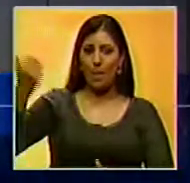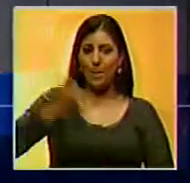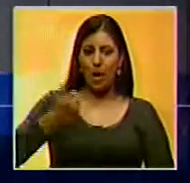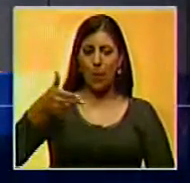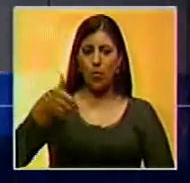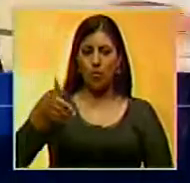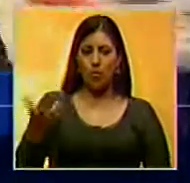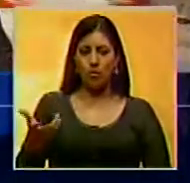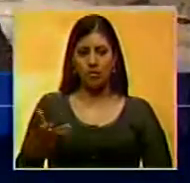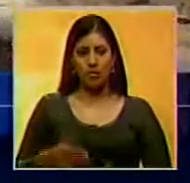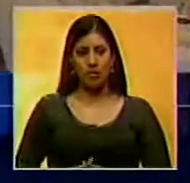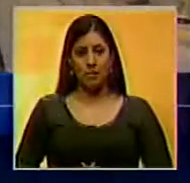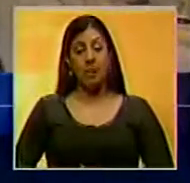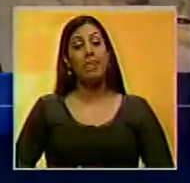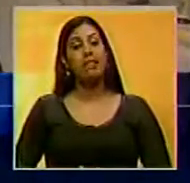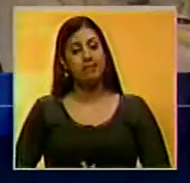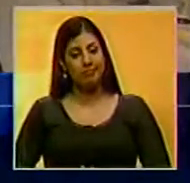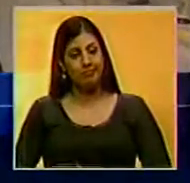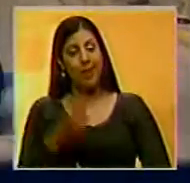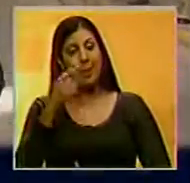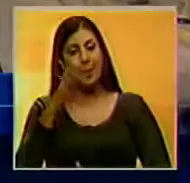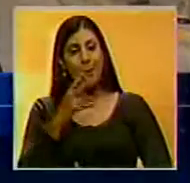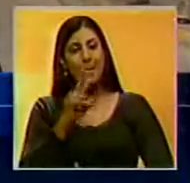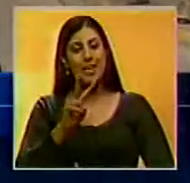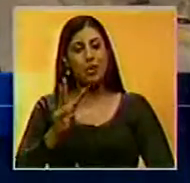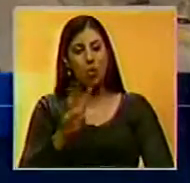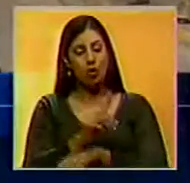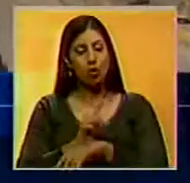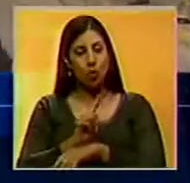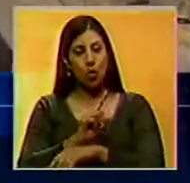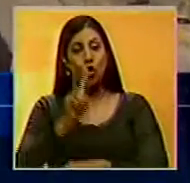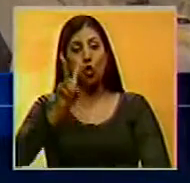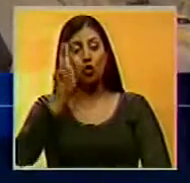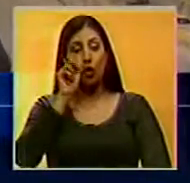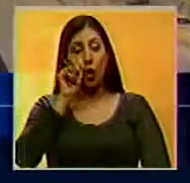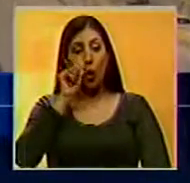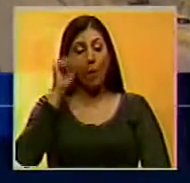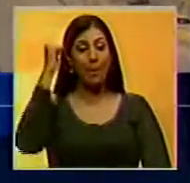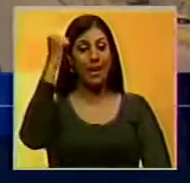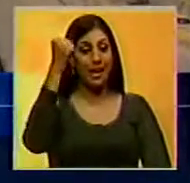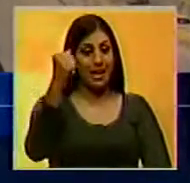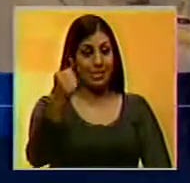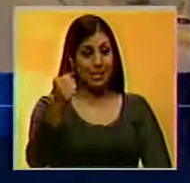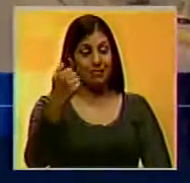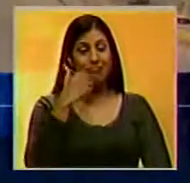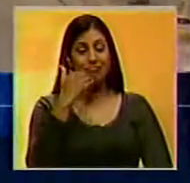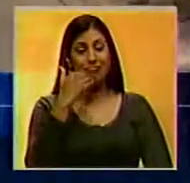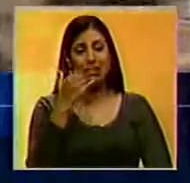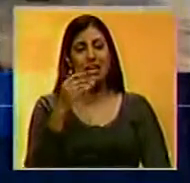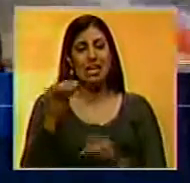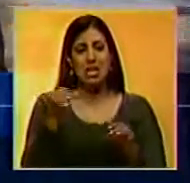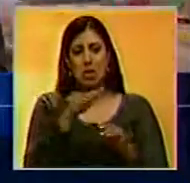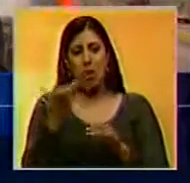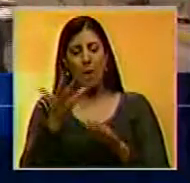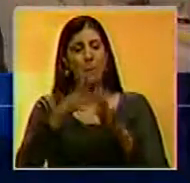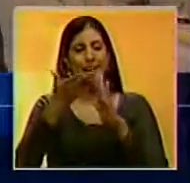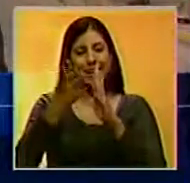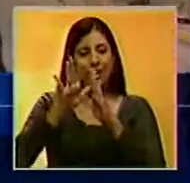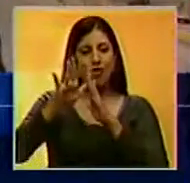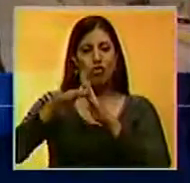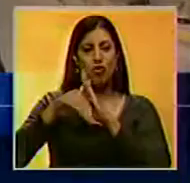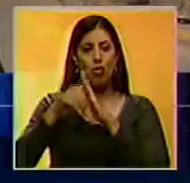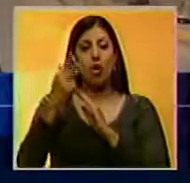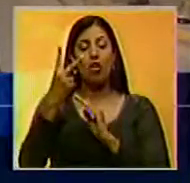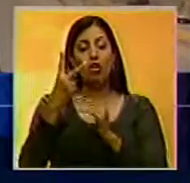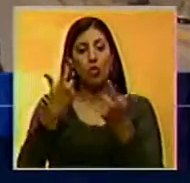debería pasar en este país. Vale destacar que en menos de 24 horas dos hombres fueron asesinados casi en simultáneo para robarlos